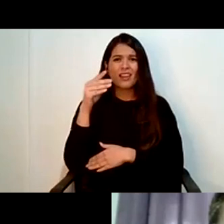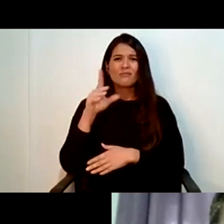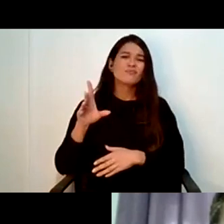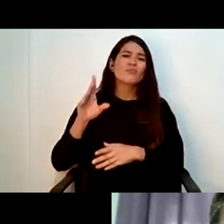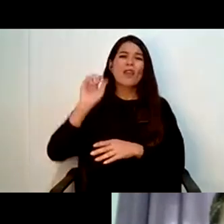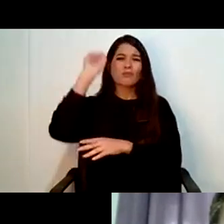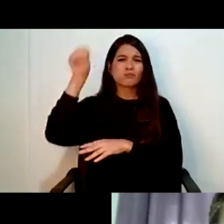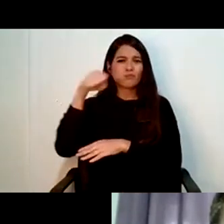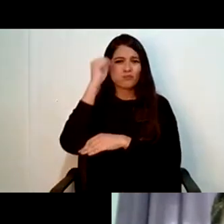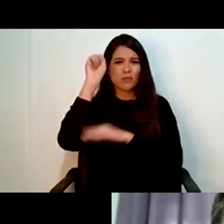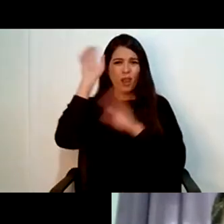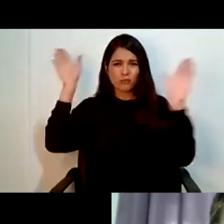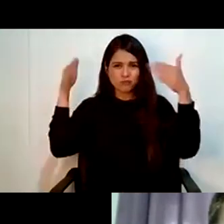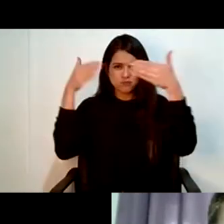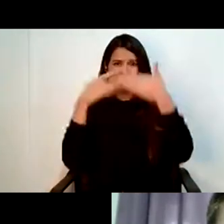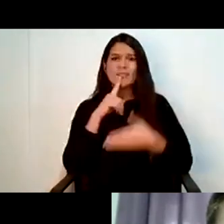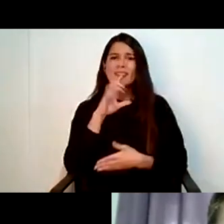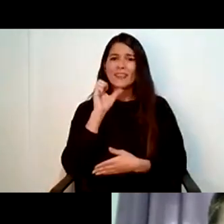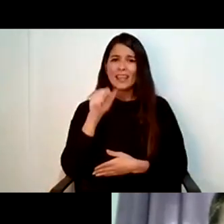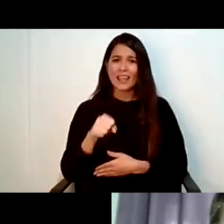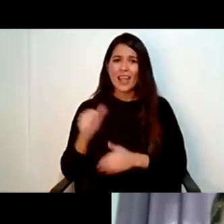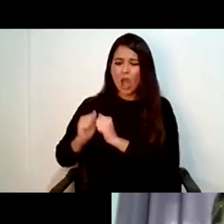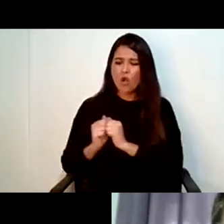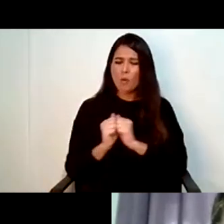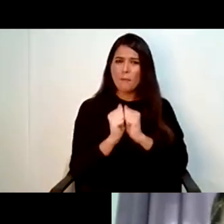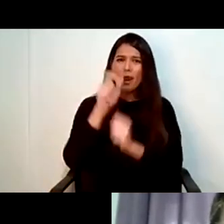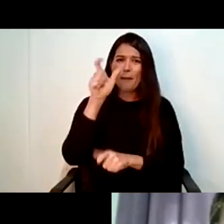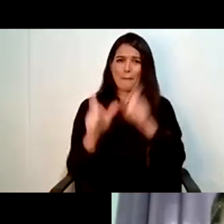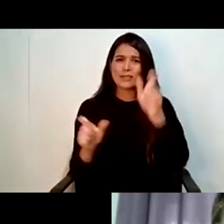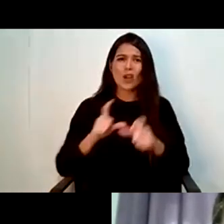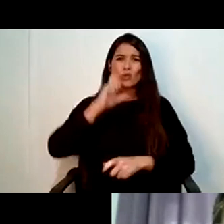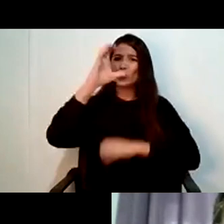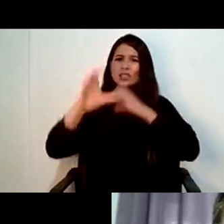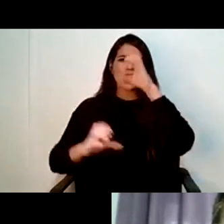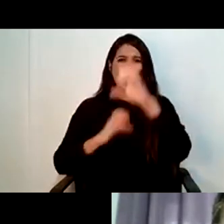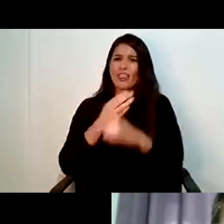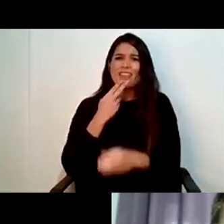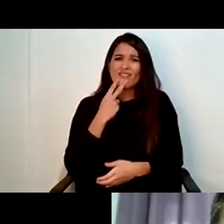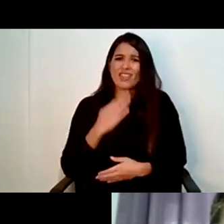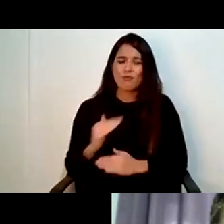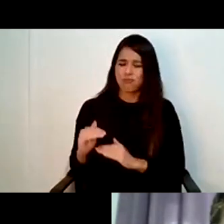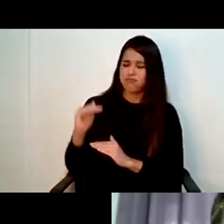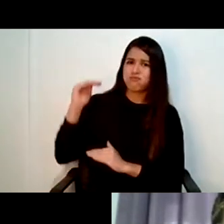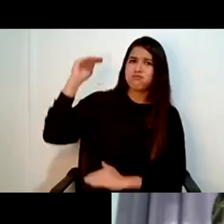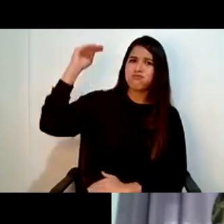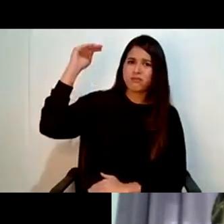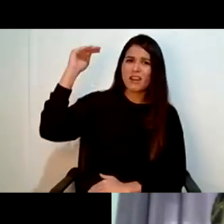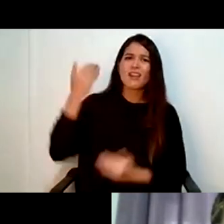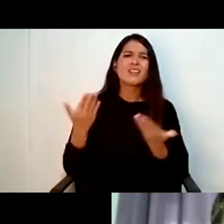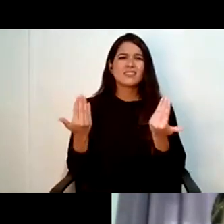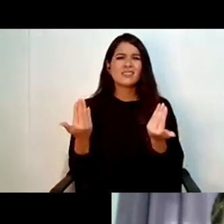espectro autista acompaña a las personas durante todo su ciclo vital y es necesario brindar los